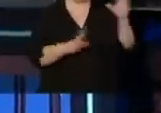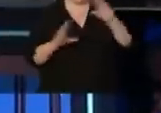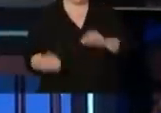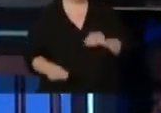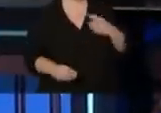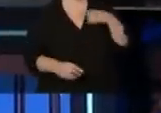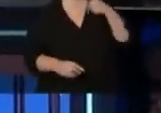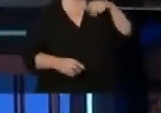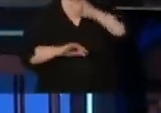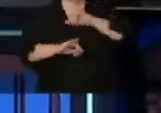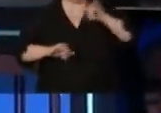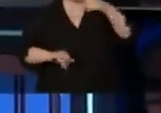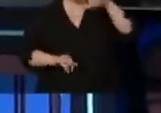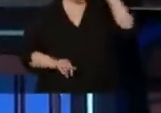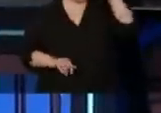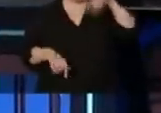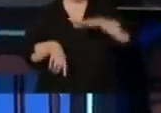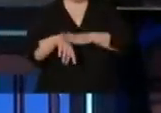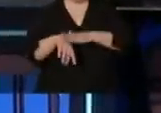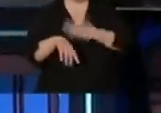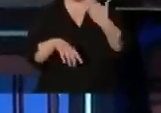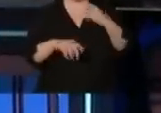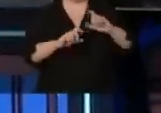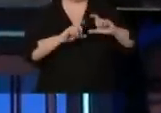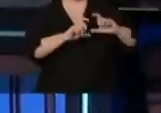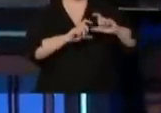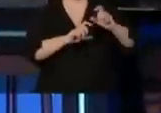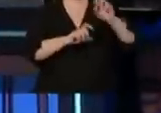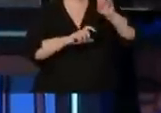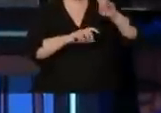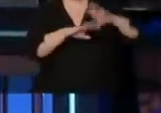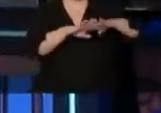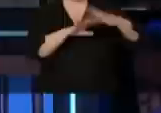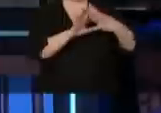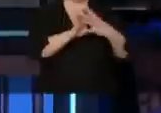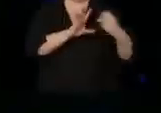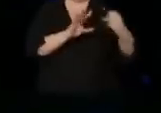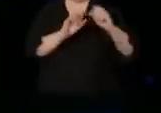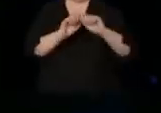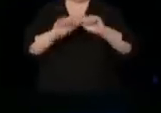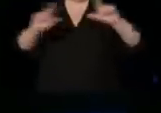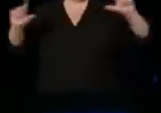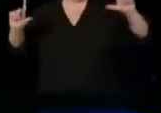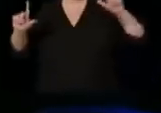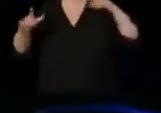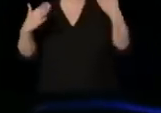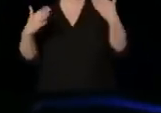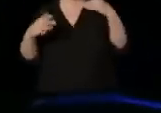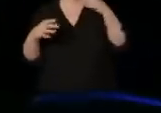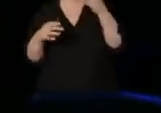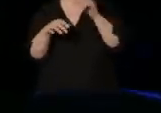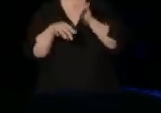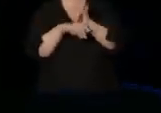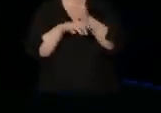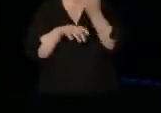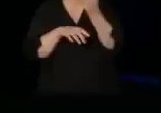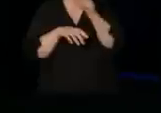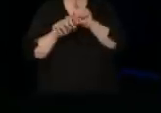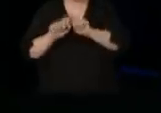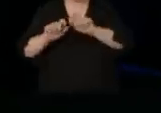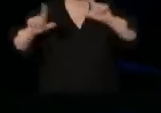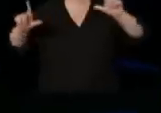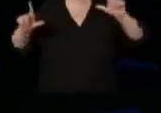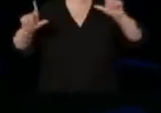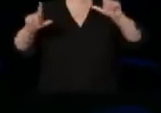ustedes pueden ahora mismo escanear el código QR y de esta manera ingresar a un canal especial de YouTube